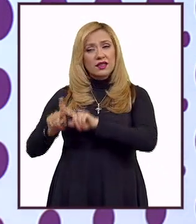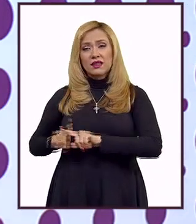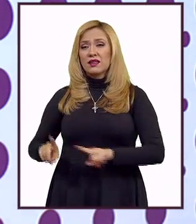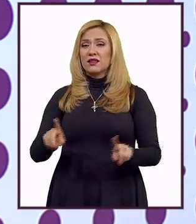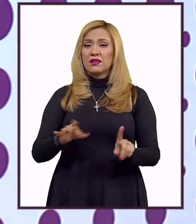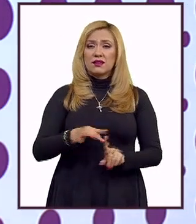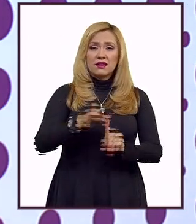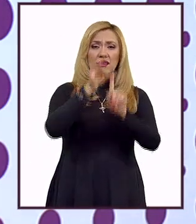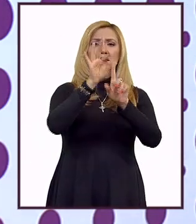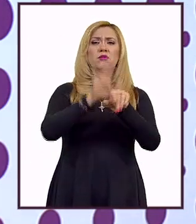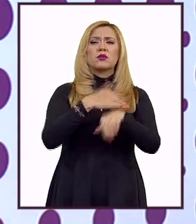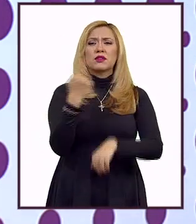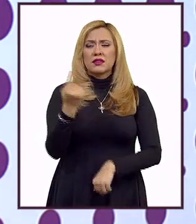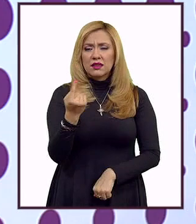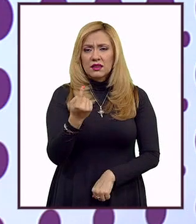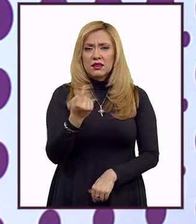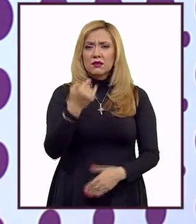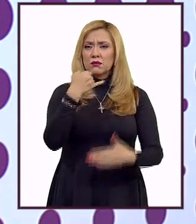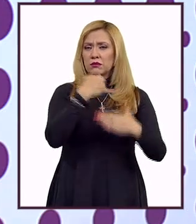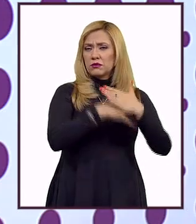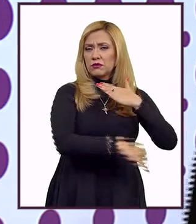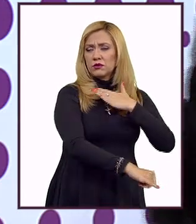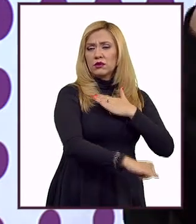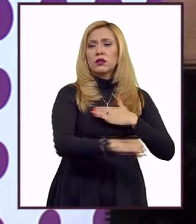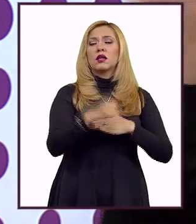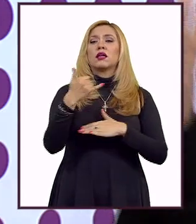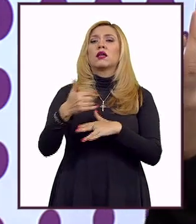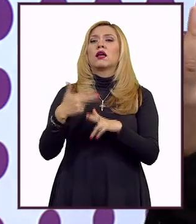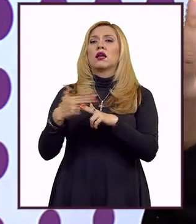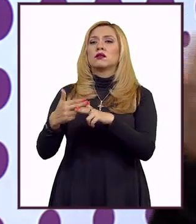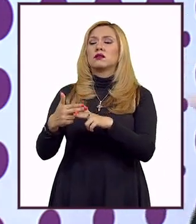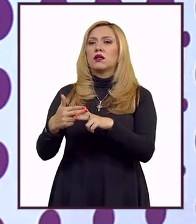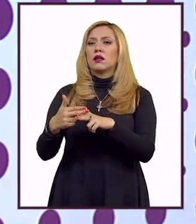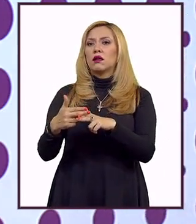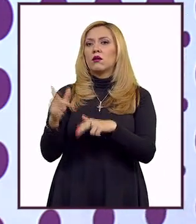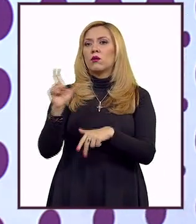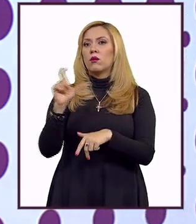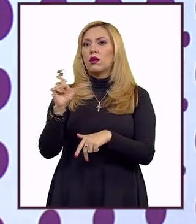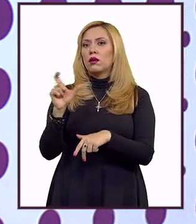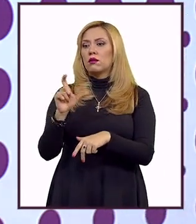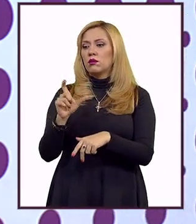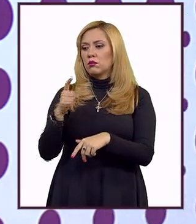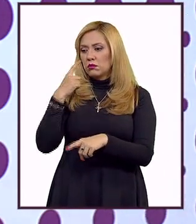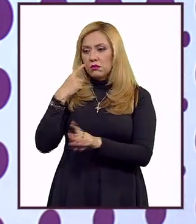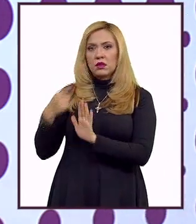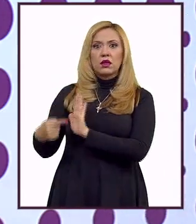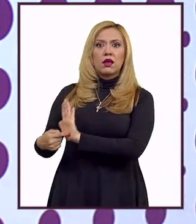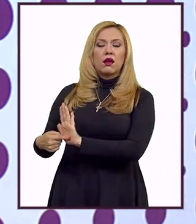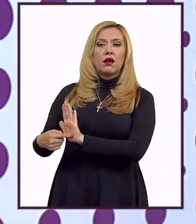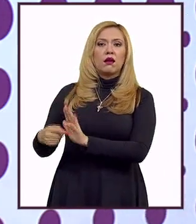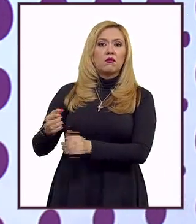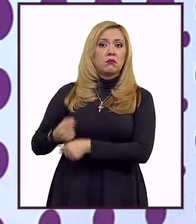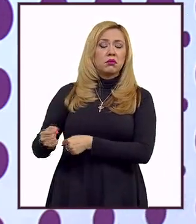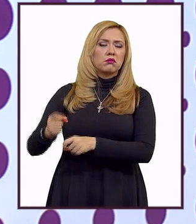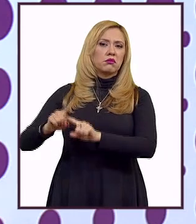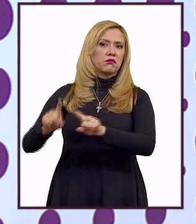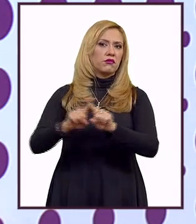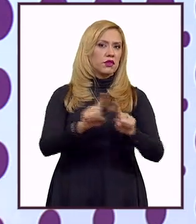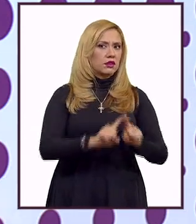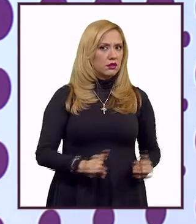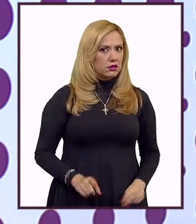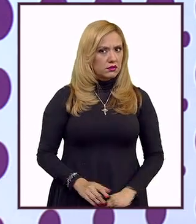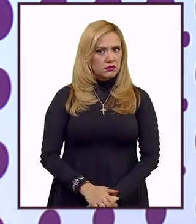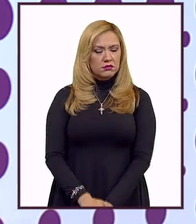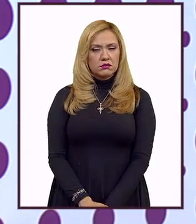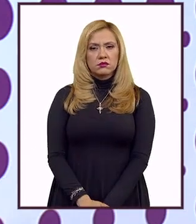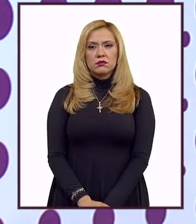Tanto sus causas, ¿no?, profundas, como las consecuencias que van a tener son diversas, ¿no? Claro. Ay, perdón,